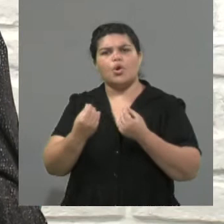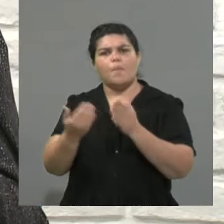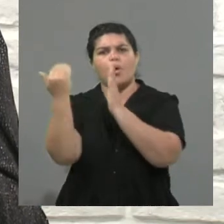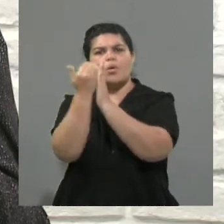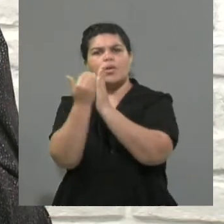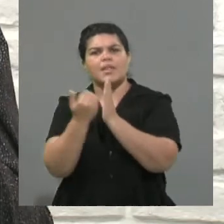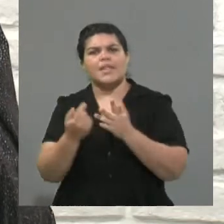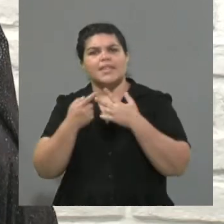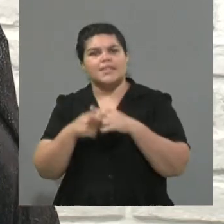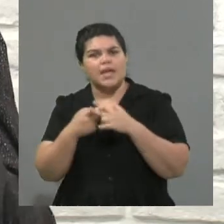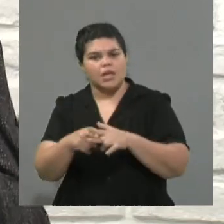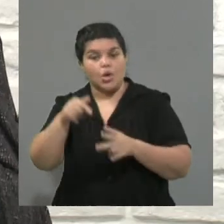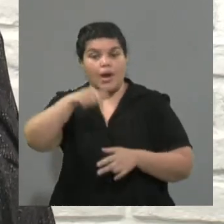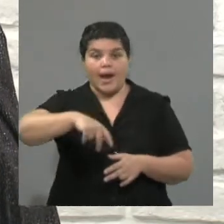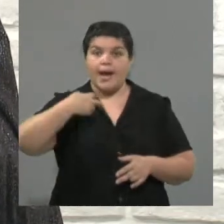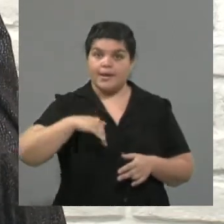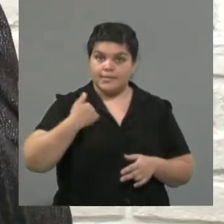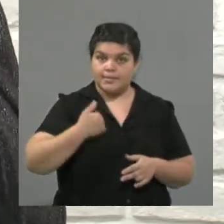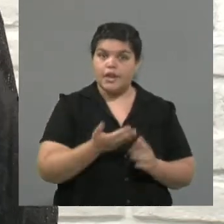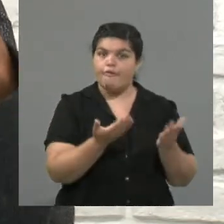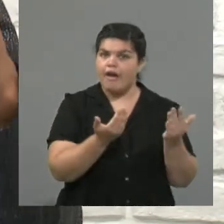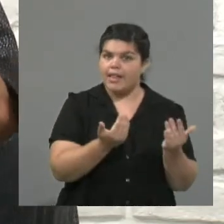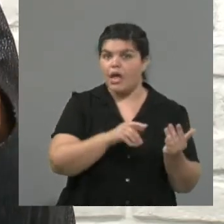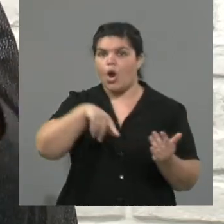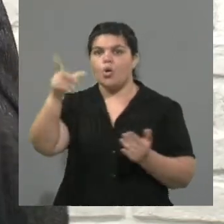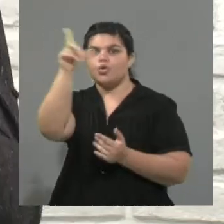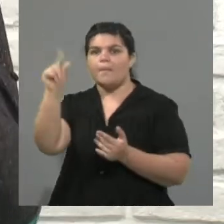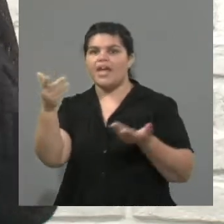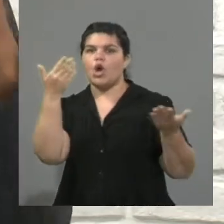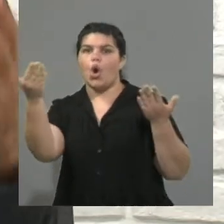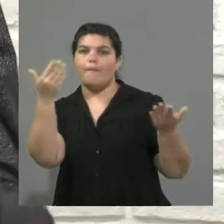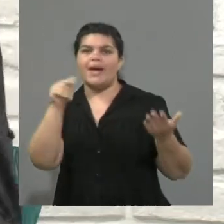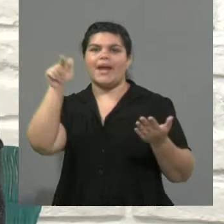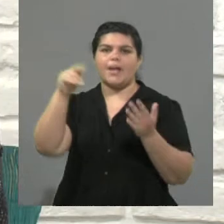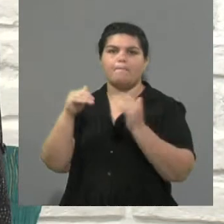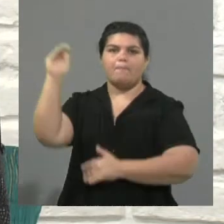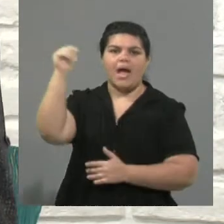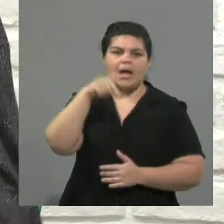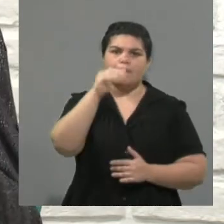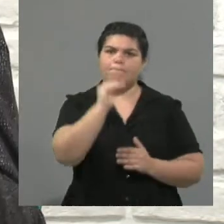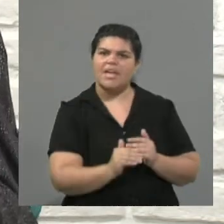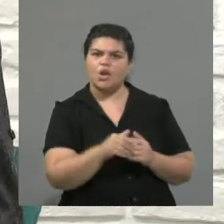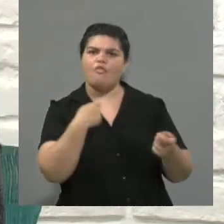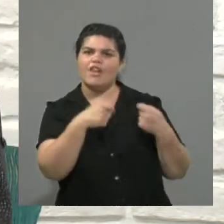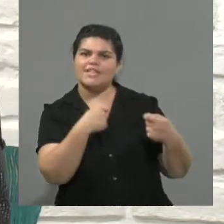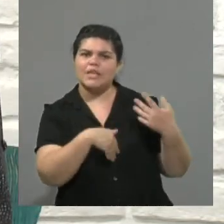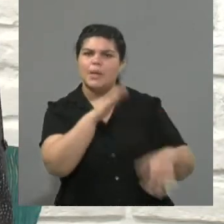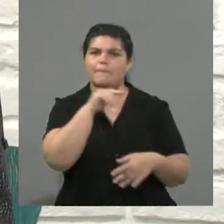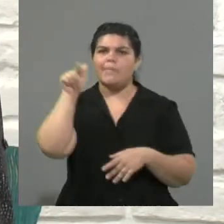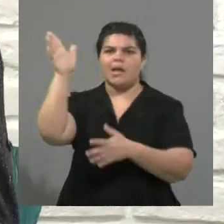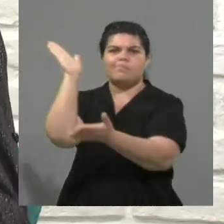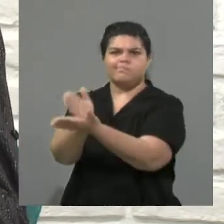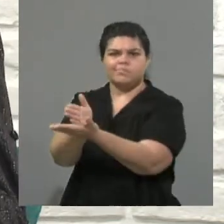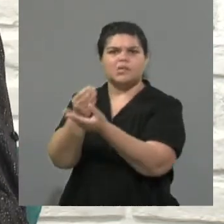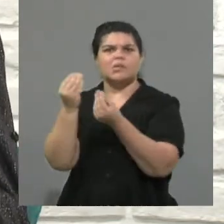la Argentina comparadas con distintos países del mundo, situaciones diferentes a nivel vial que ocurren en el